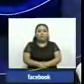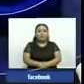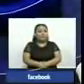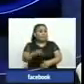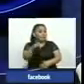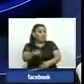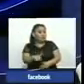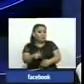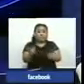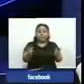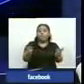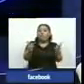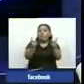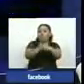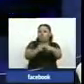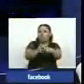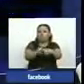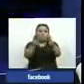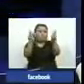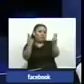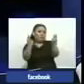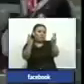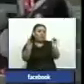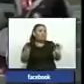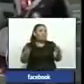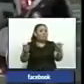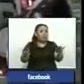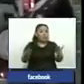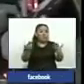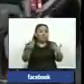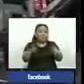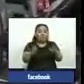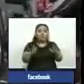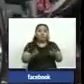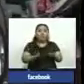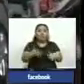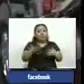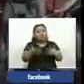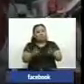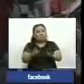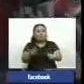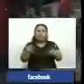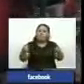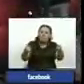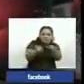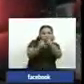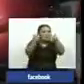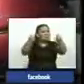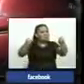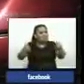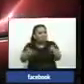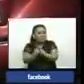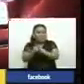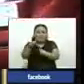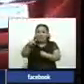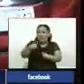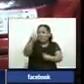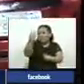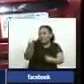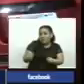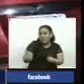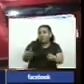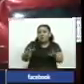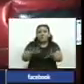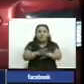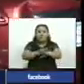Vamos a cambiar ahora un poco de tema y les comentamos que se registran más accidentes de tránsito en estas fechas. Y es que